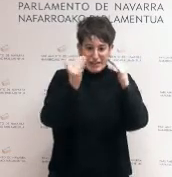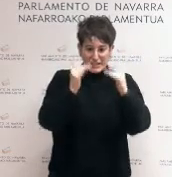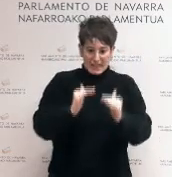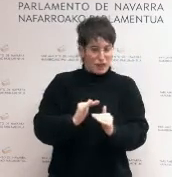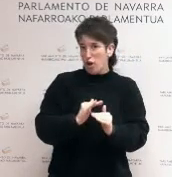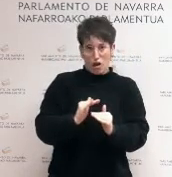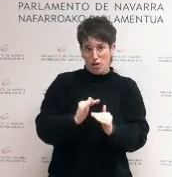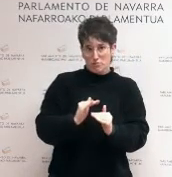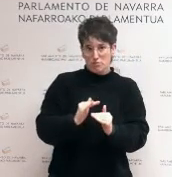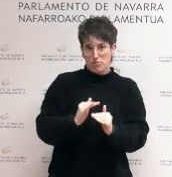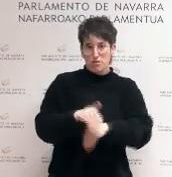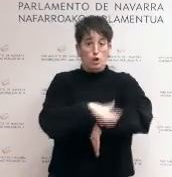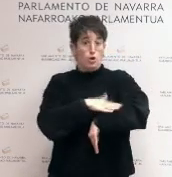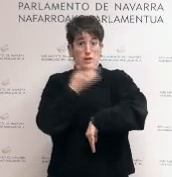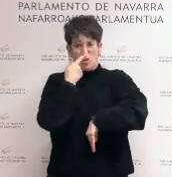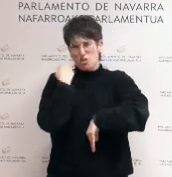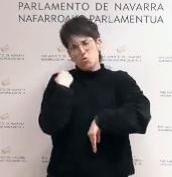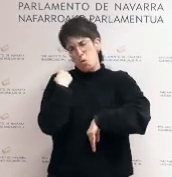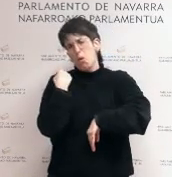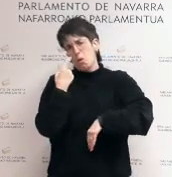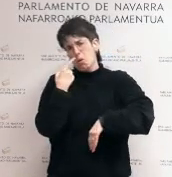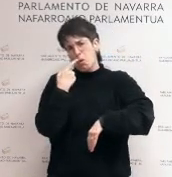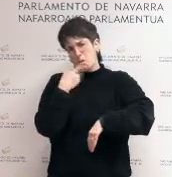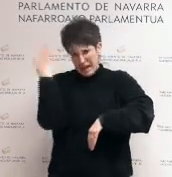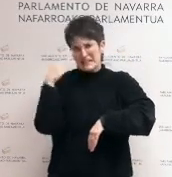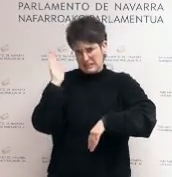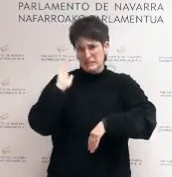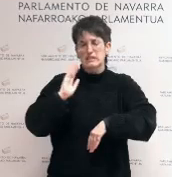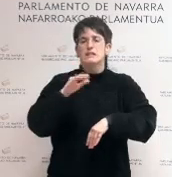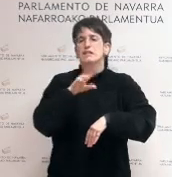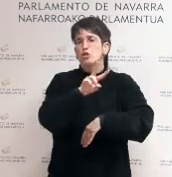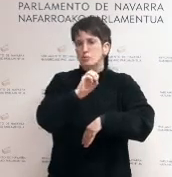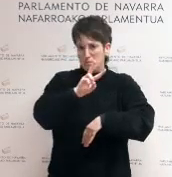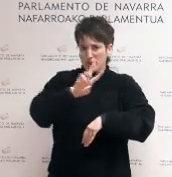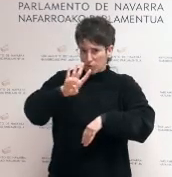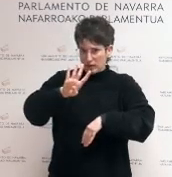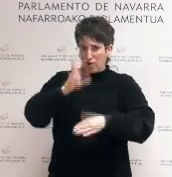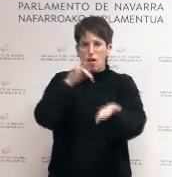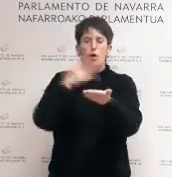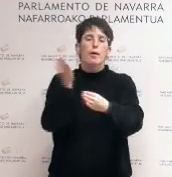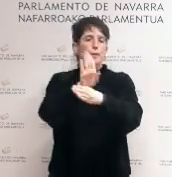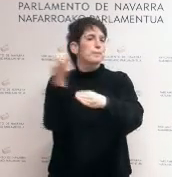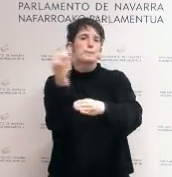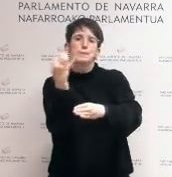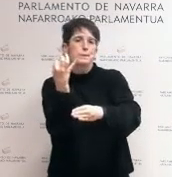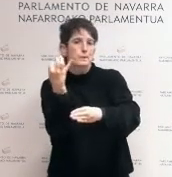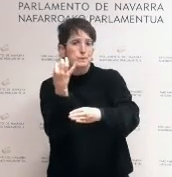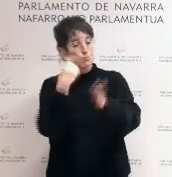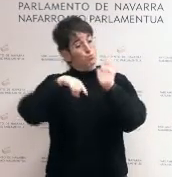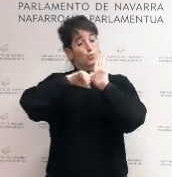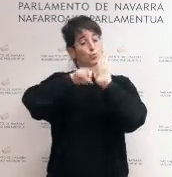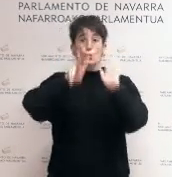un año? Hace más de un año, en el año 24. Pues propuso una medida